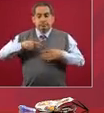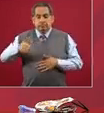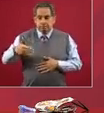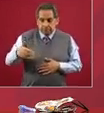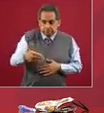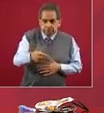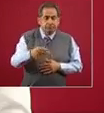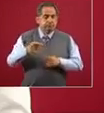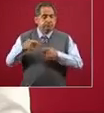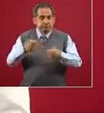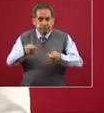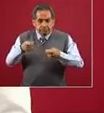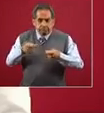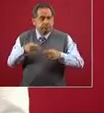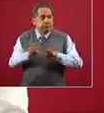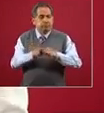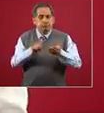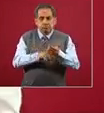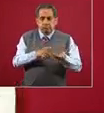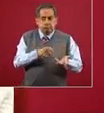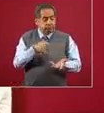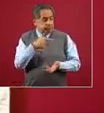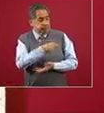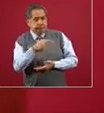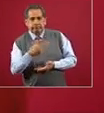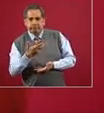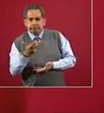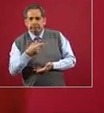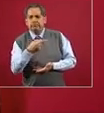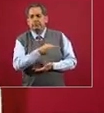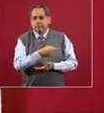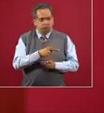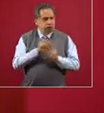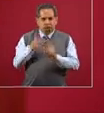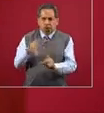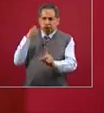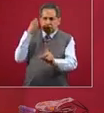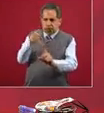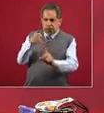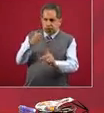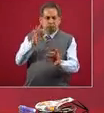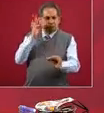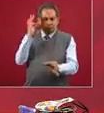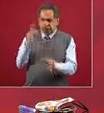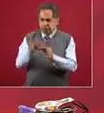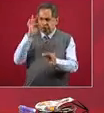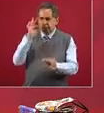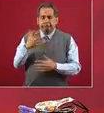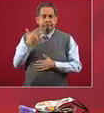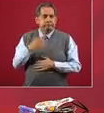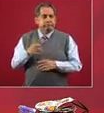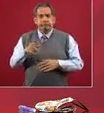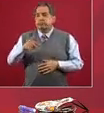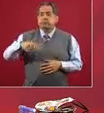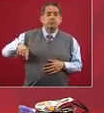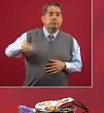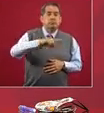acuicultores. Este programa ya llegó a la meta de este año, apoyando a